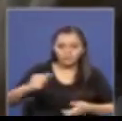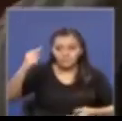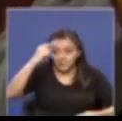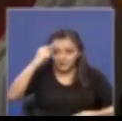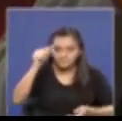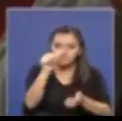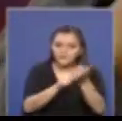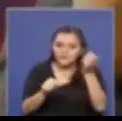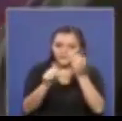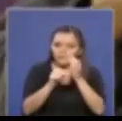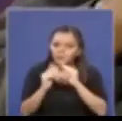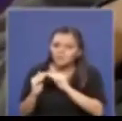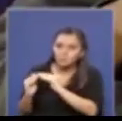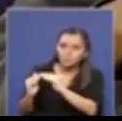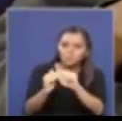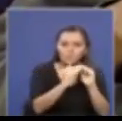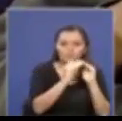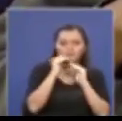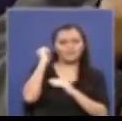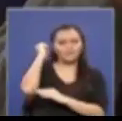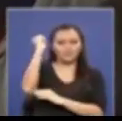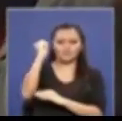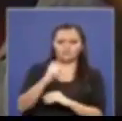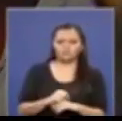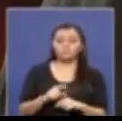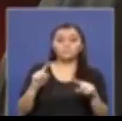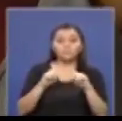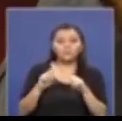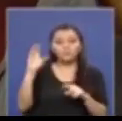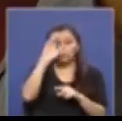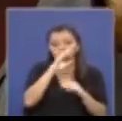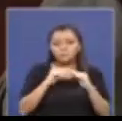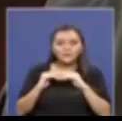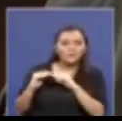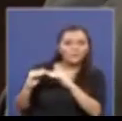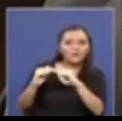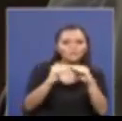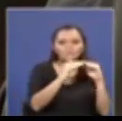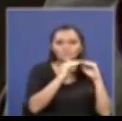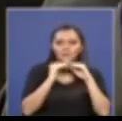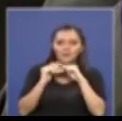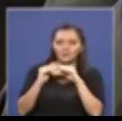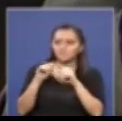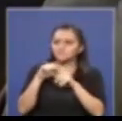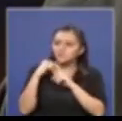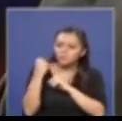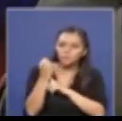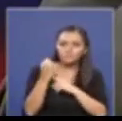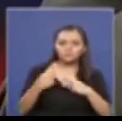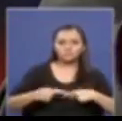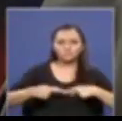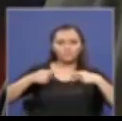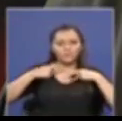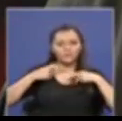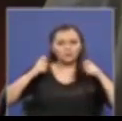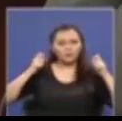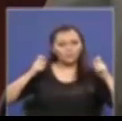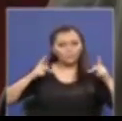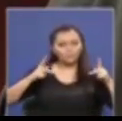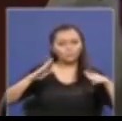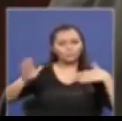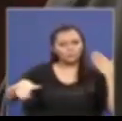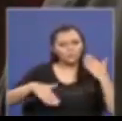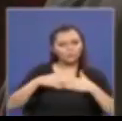hermanos y con igualdad de derechos. Y en consecuencia buscar la equidad, la igualdad de condiciones, de oportunidades